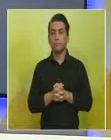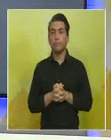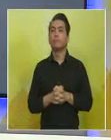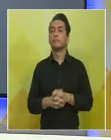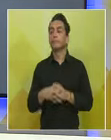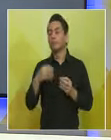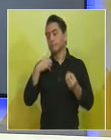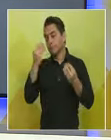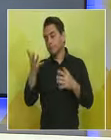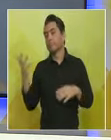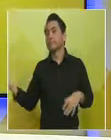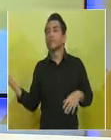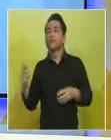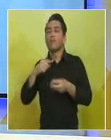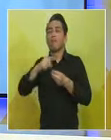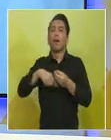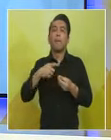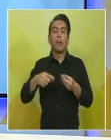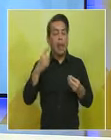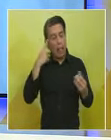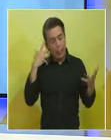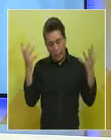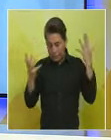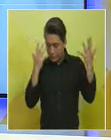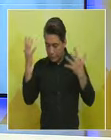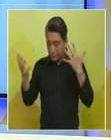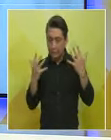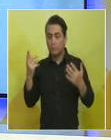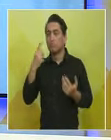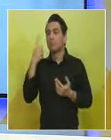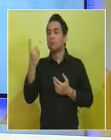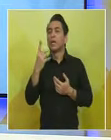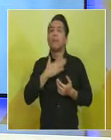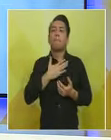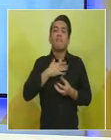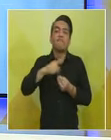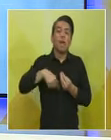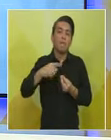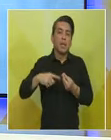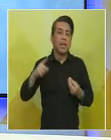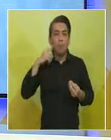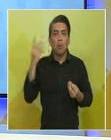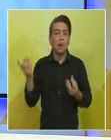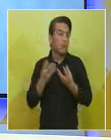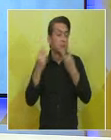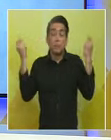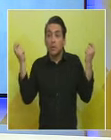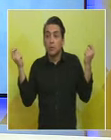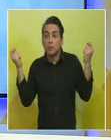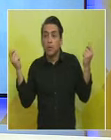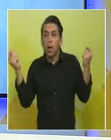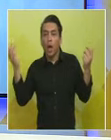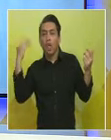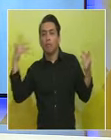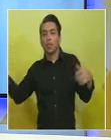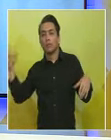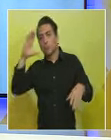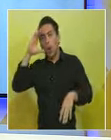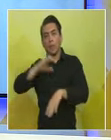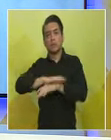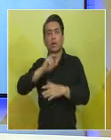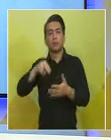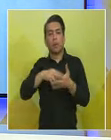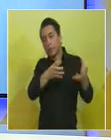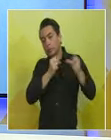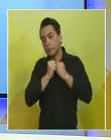Le comento que una familia busca desesperadamente a su familiar luego de haber desaparecido tras ser retenido por agentes de Policía Nacional Civil en